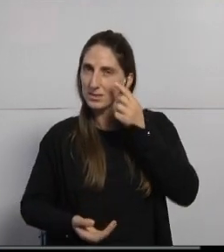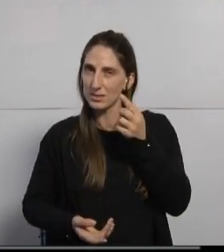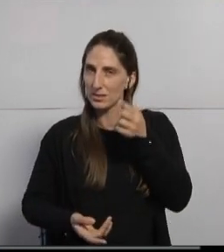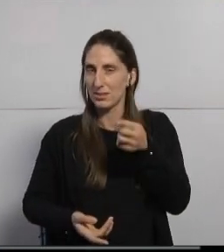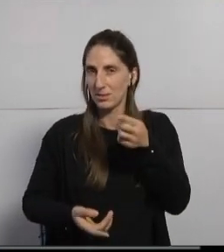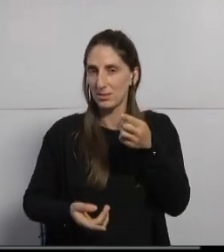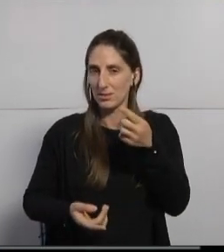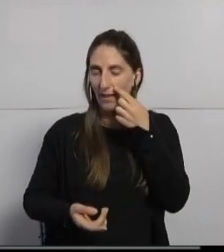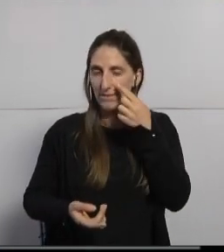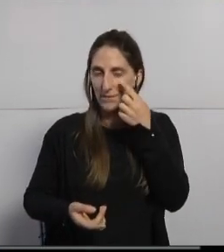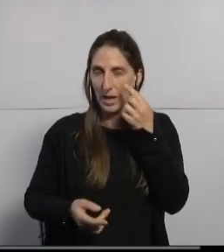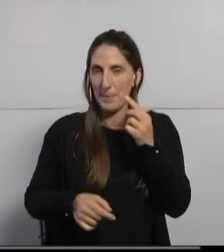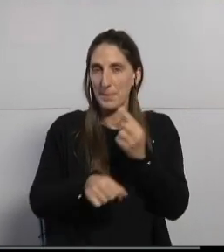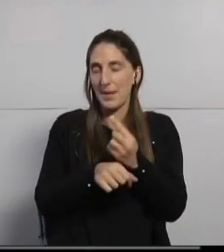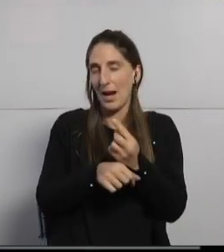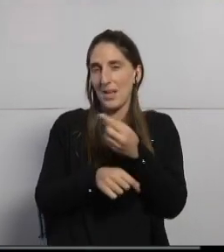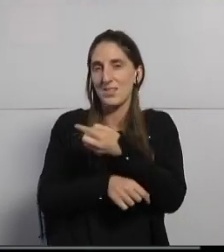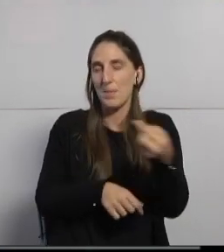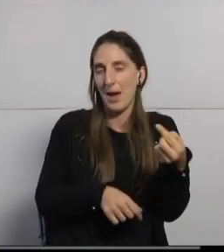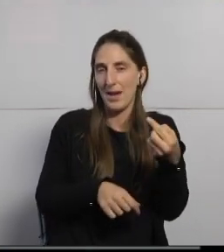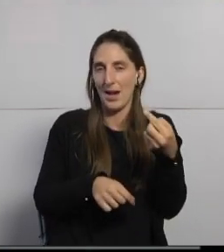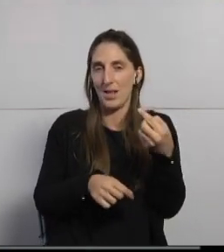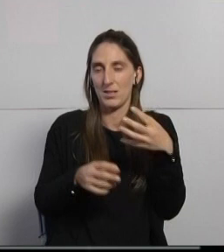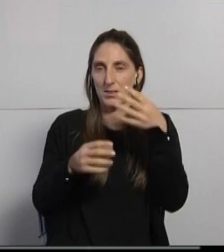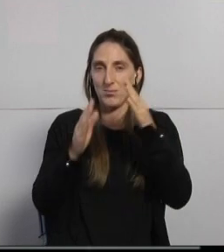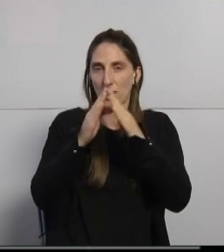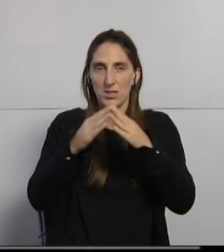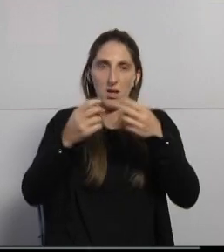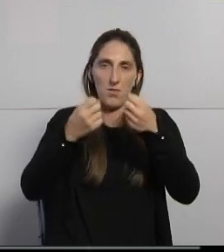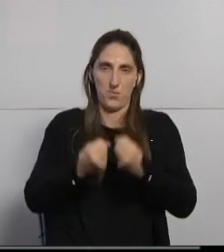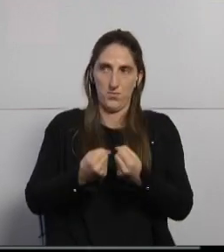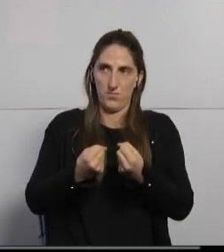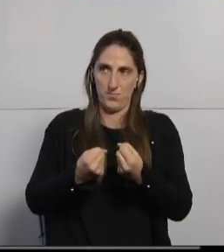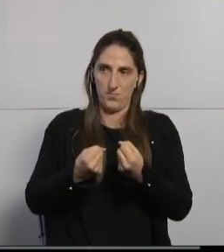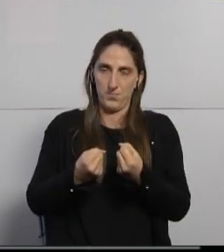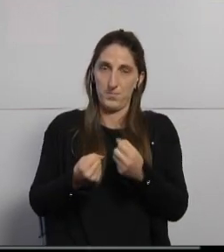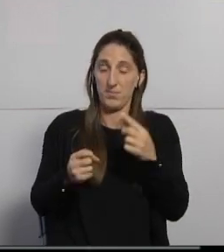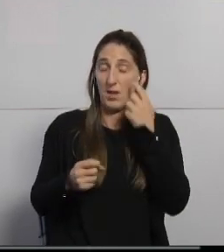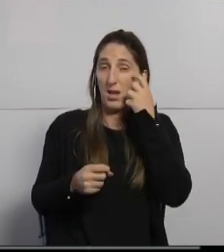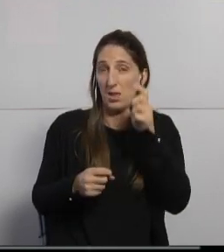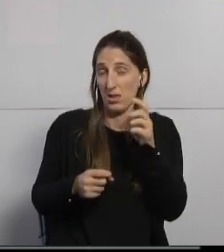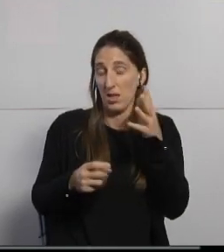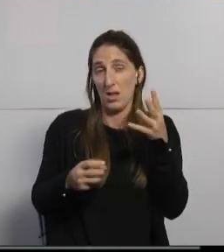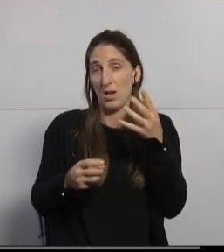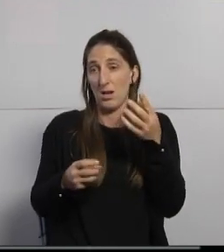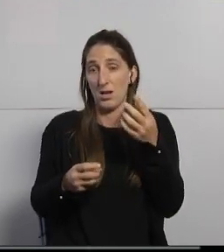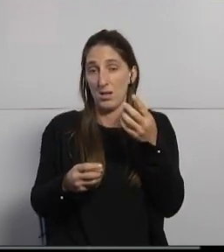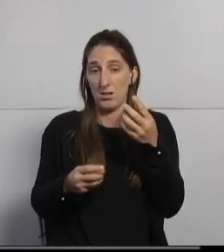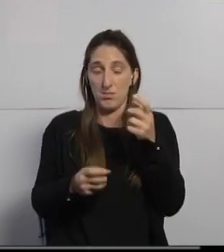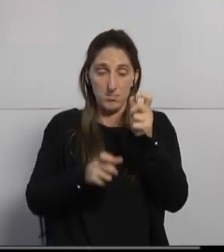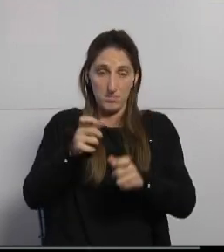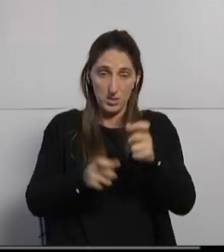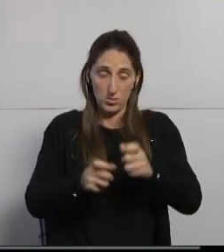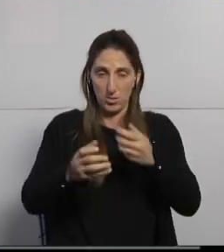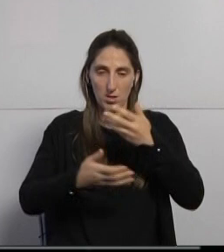viviendo las primeras semanas de aislamiento, ¿no? de encierro. La idea era, o la intención era que la gente comparta, no sé, a